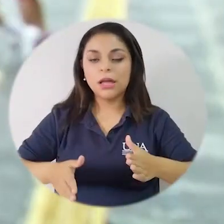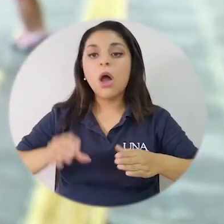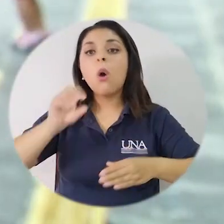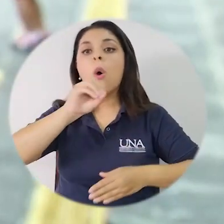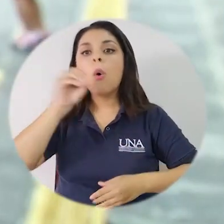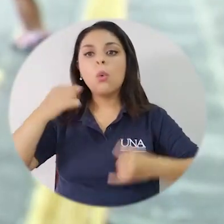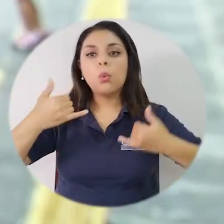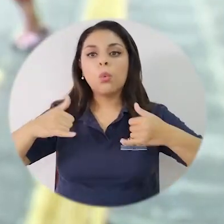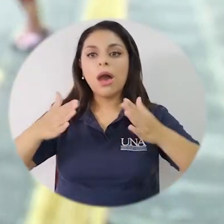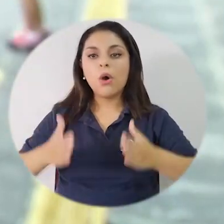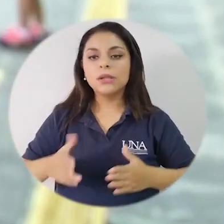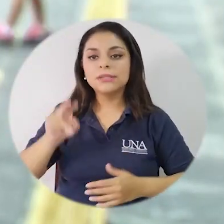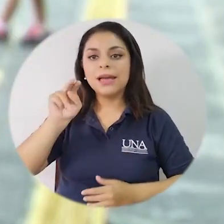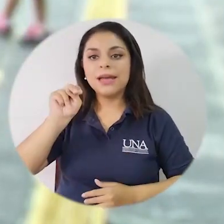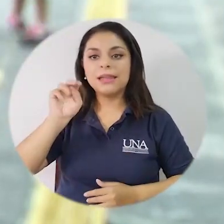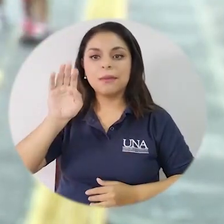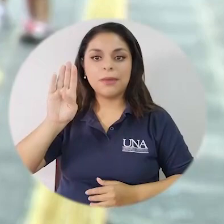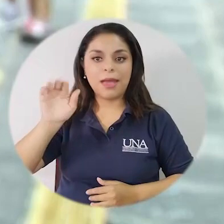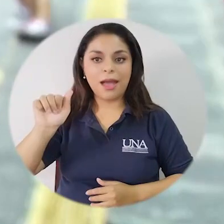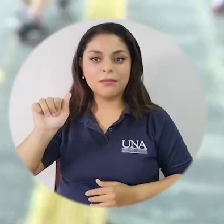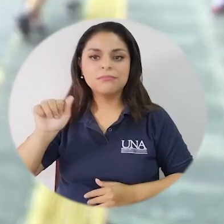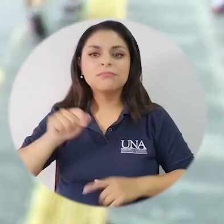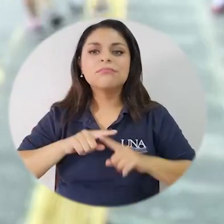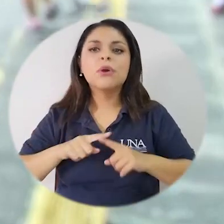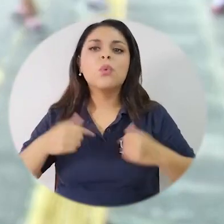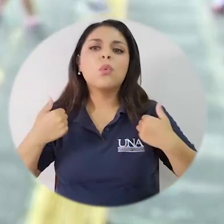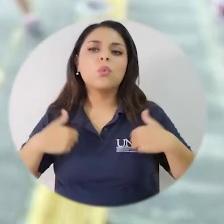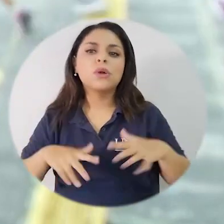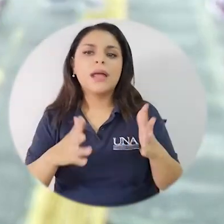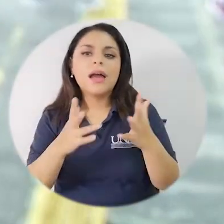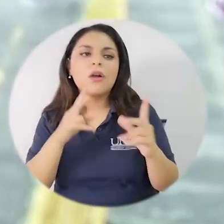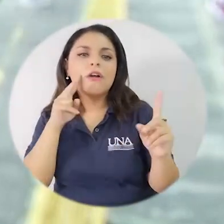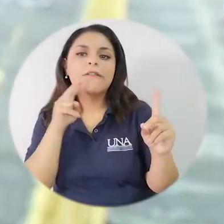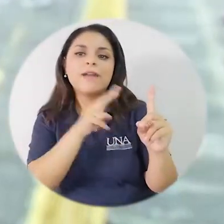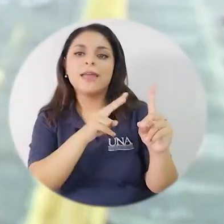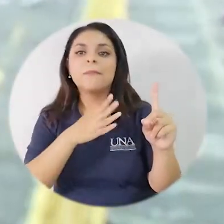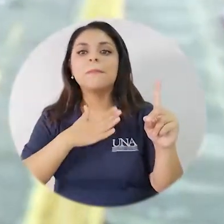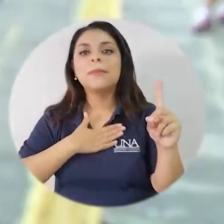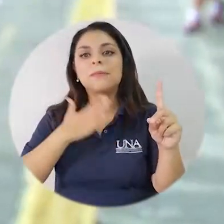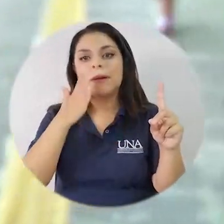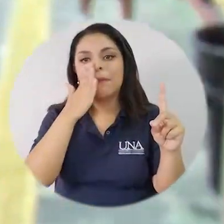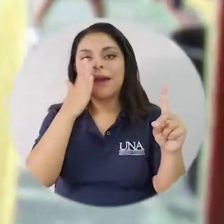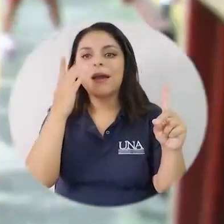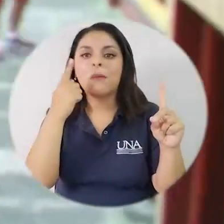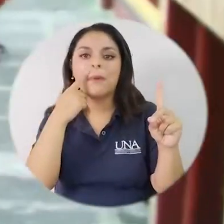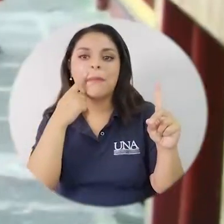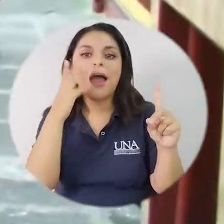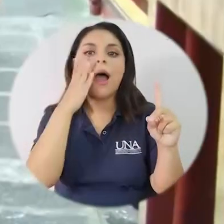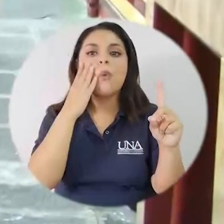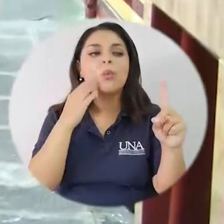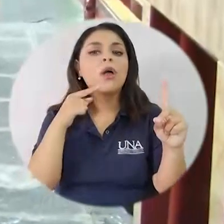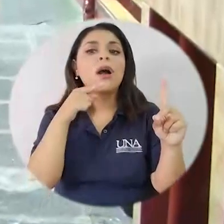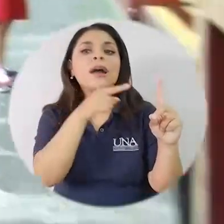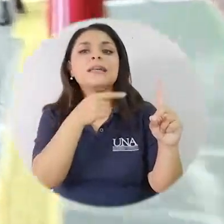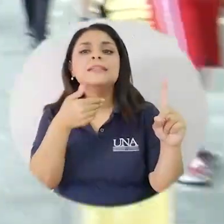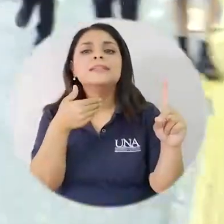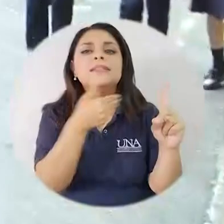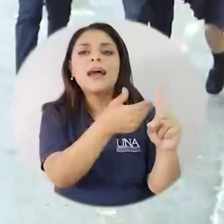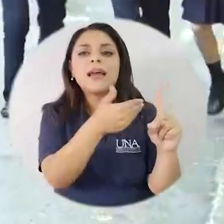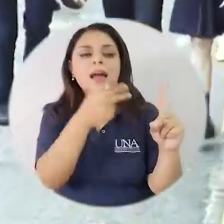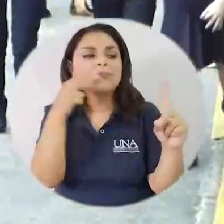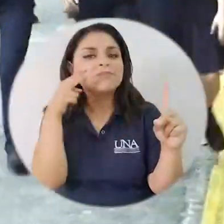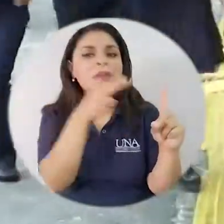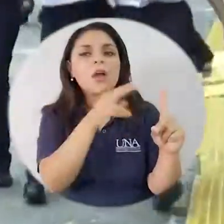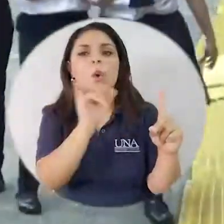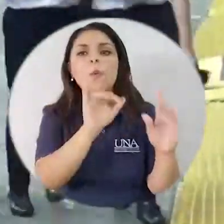se vieran reflejados en papá, en mamá, en mi hermano, en mi abuelo, en mi tío o mi primo, alguien cercano,